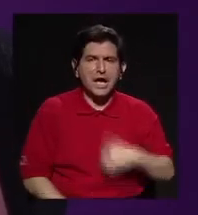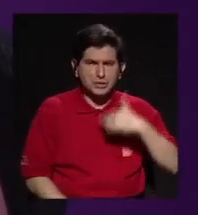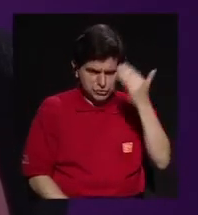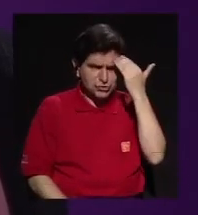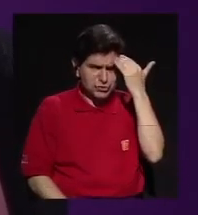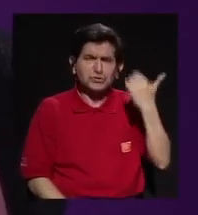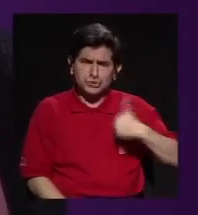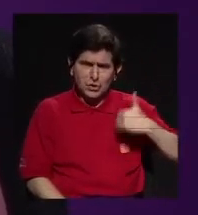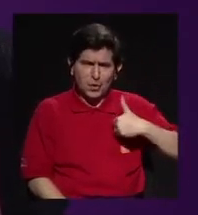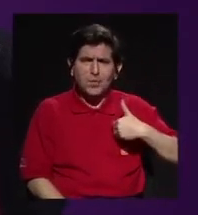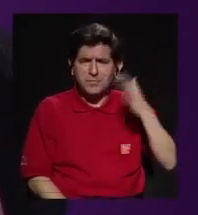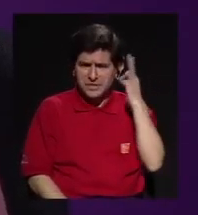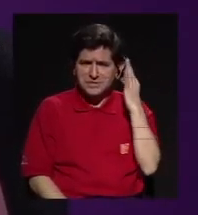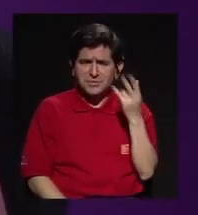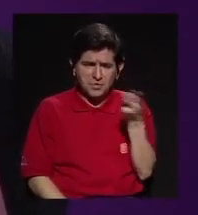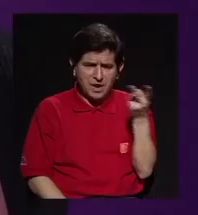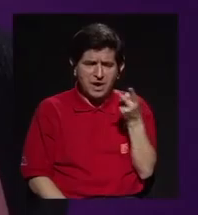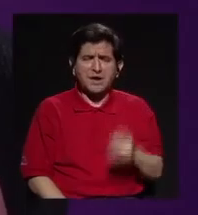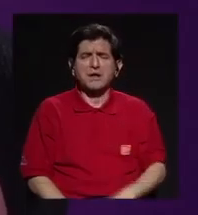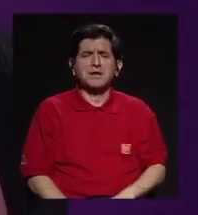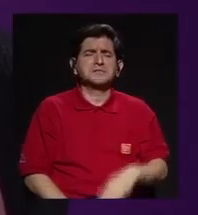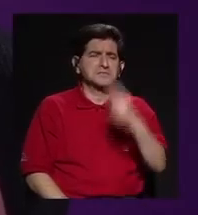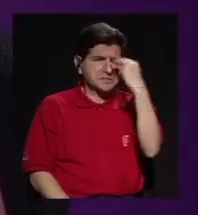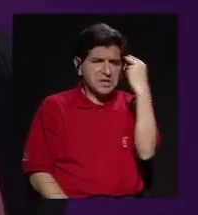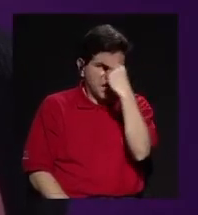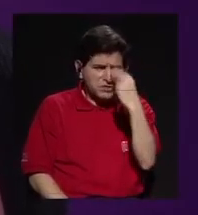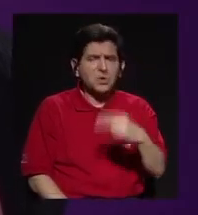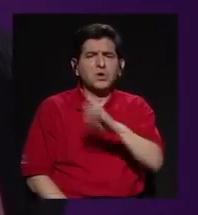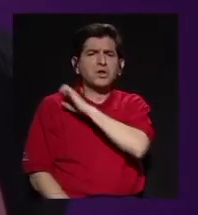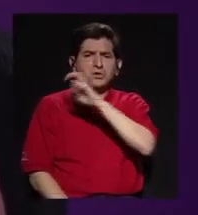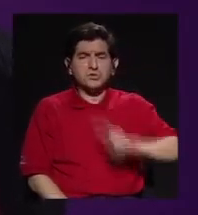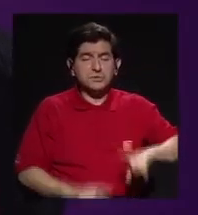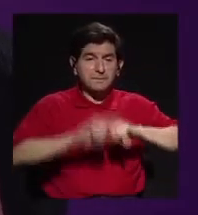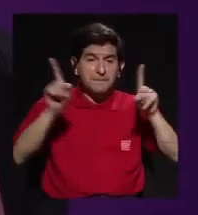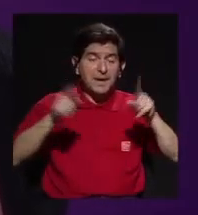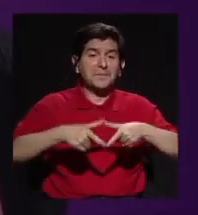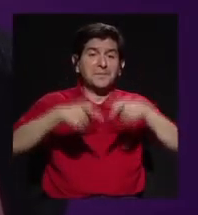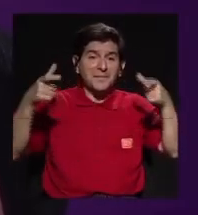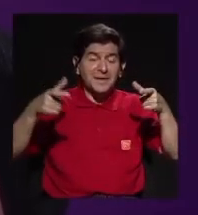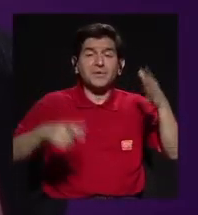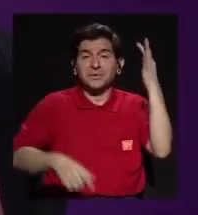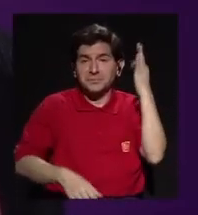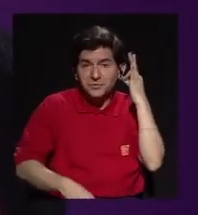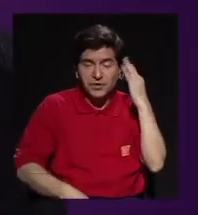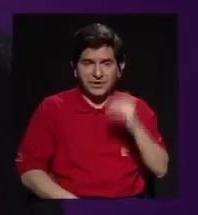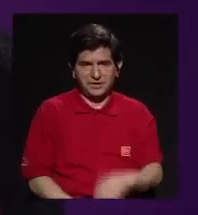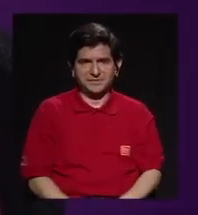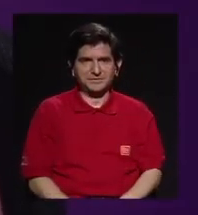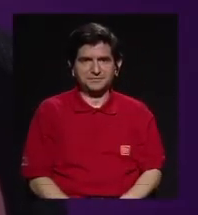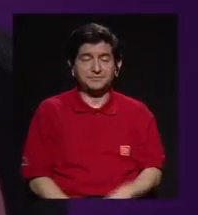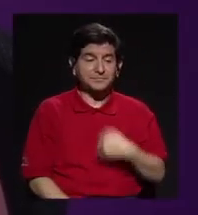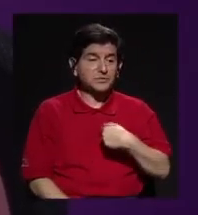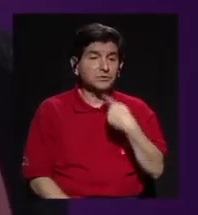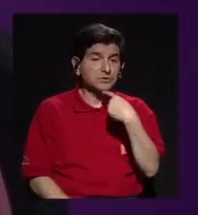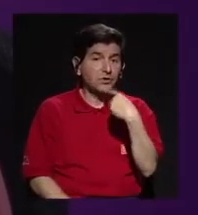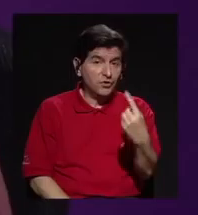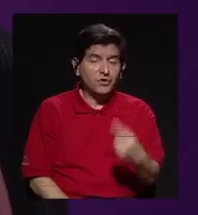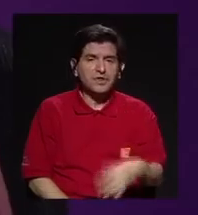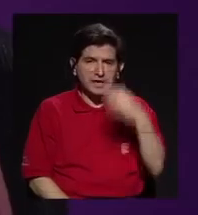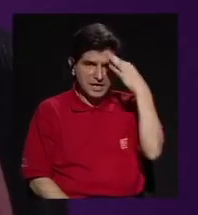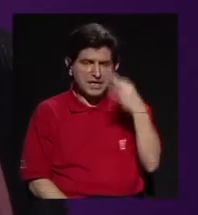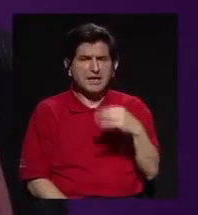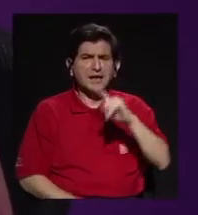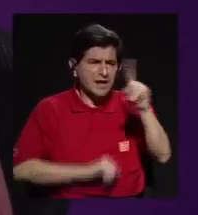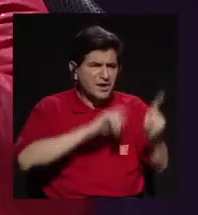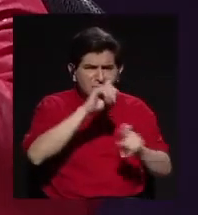que van hombres, van mujeres, la Iglesia Católica, la Iglesia Evangélica, pero en su mayoría van mujeres. Eso es lo que dije y creo que... Y que